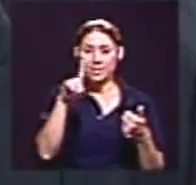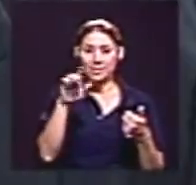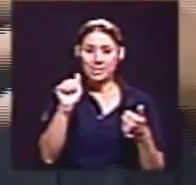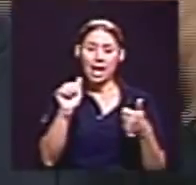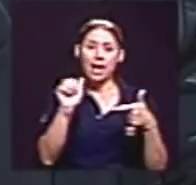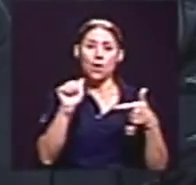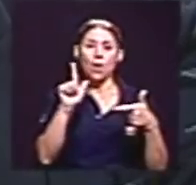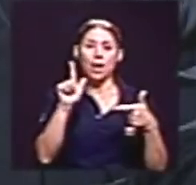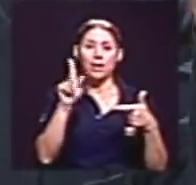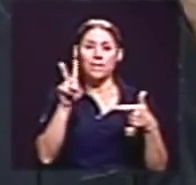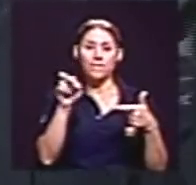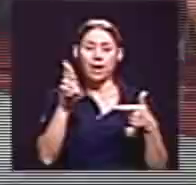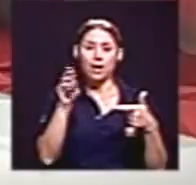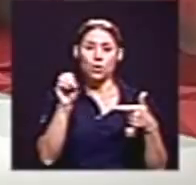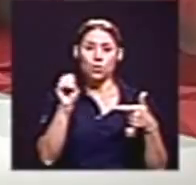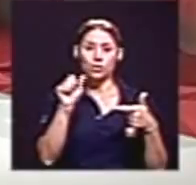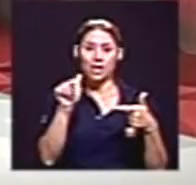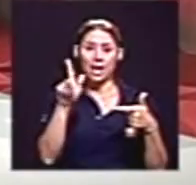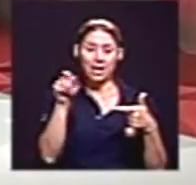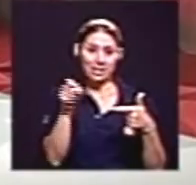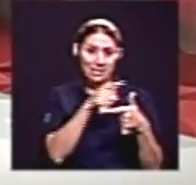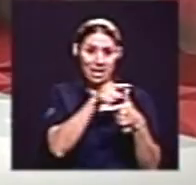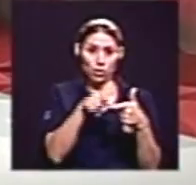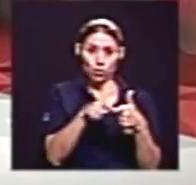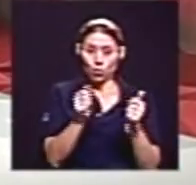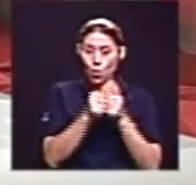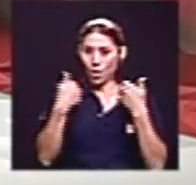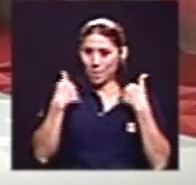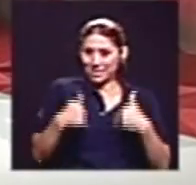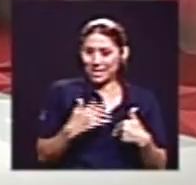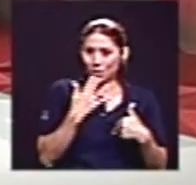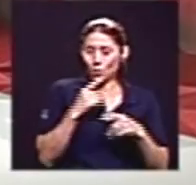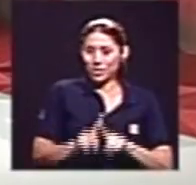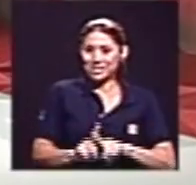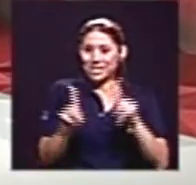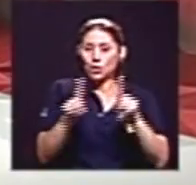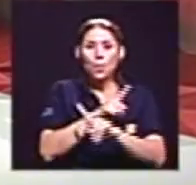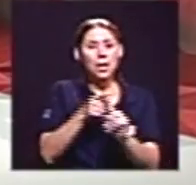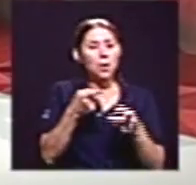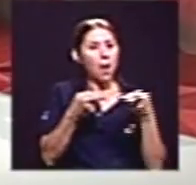coadyuvando con camiseta distinta, pero moviéndose en la misma dirección.